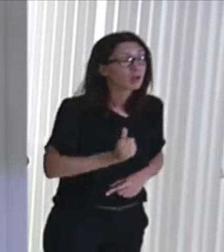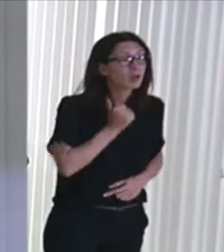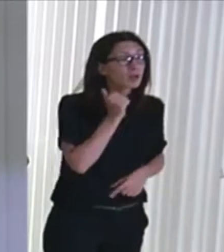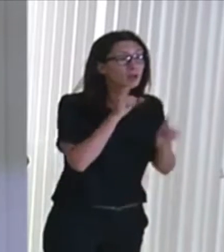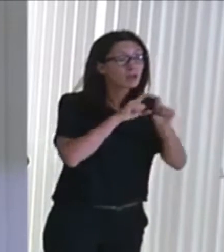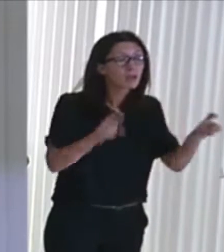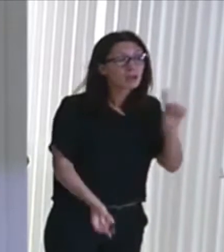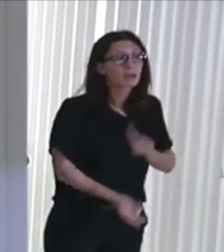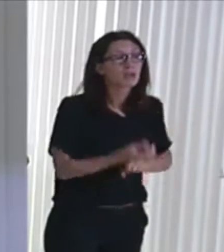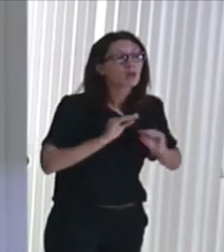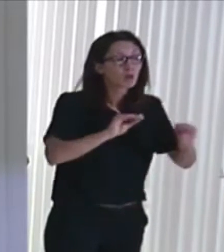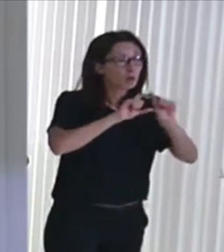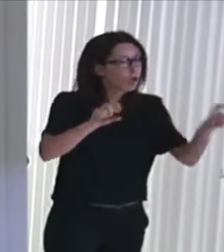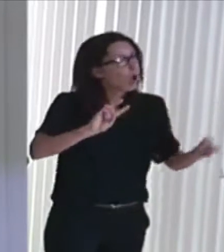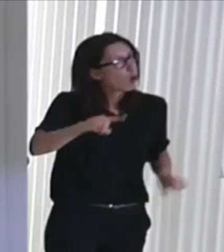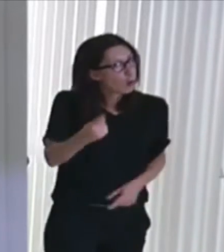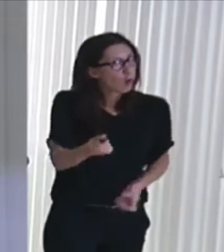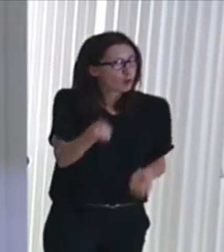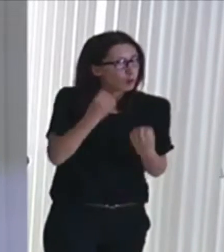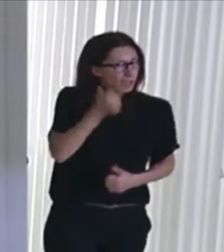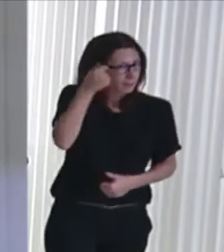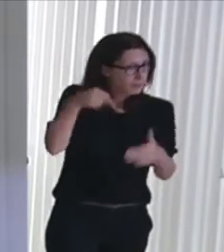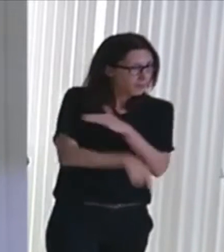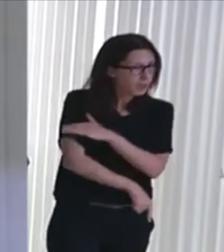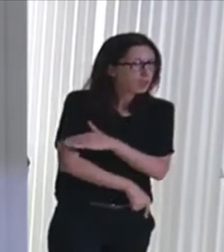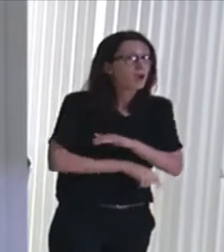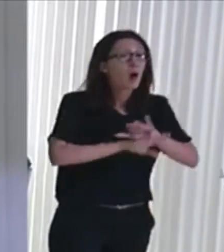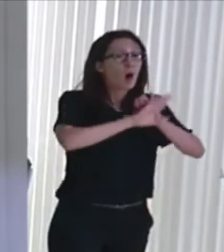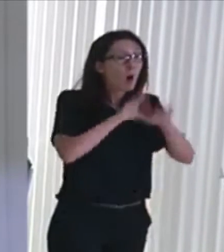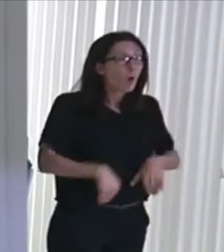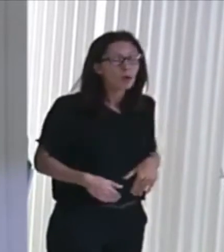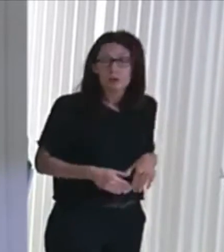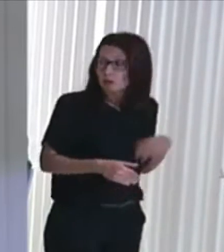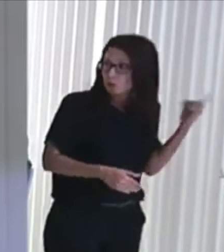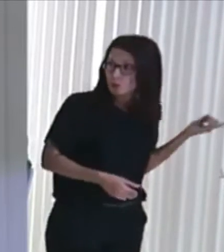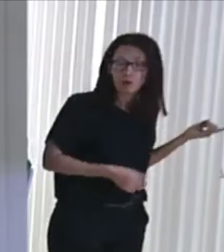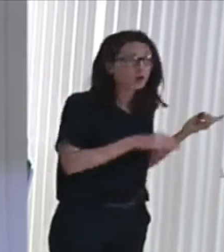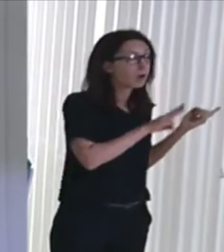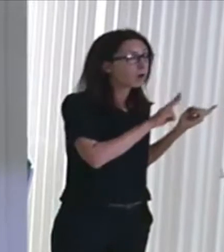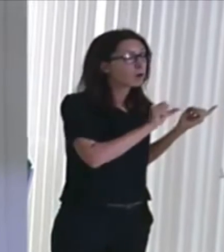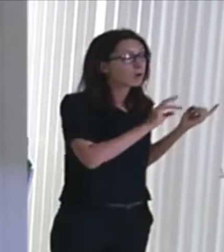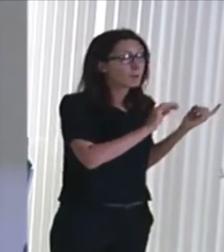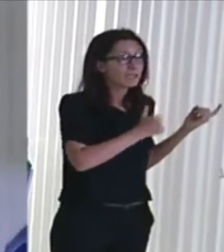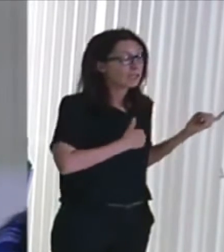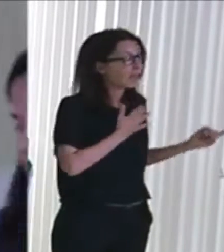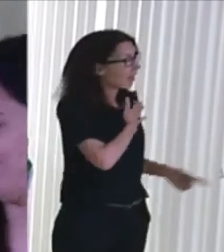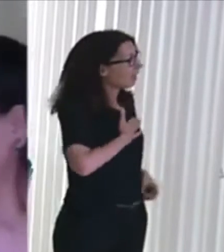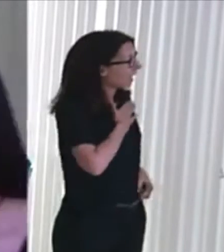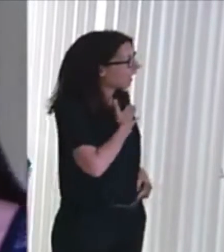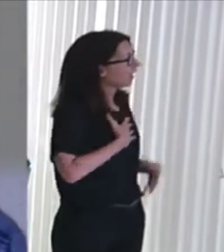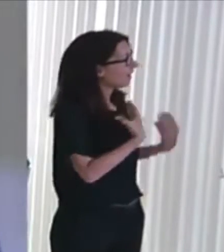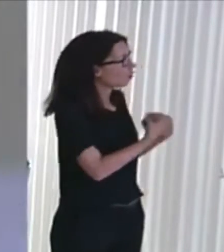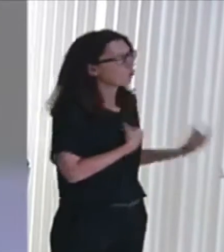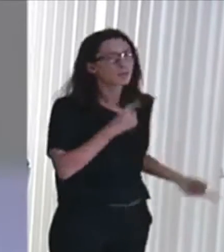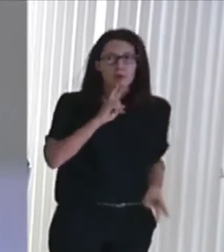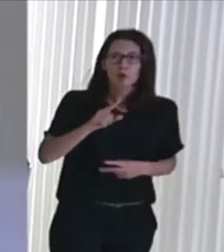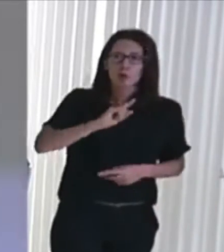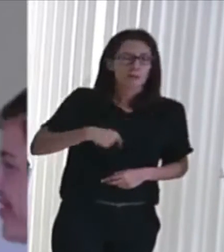la editorial y luego nos cuentas un poquito más de ella, ¿no? Y por último, Patricia. Patricia, encantada de que estés con nosotros.